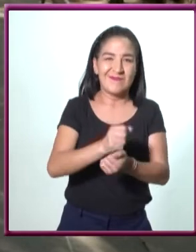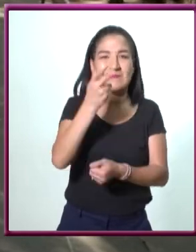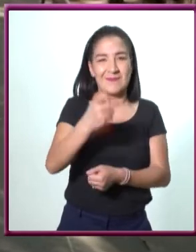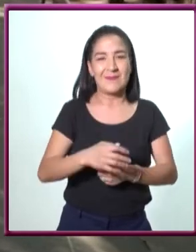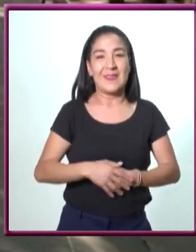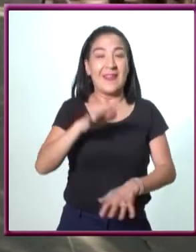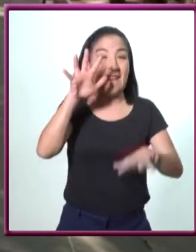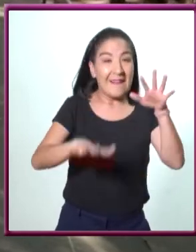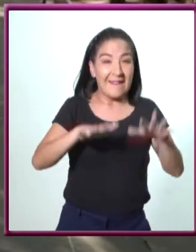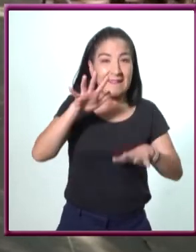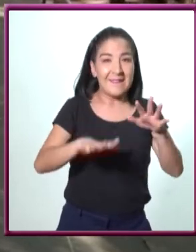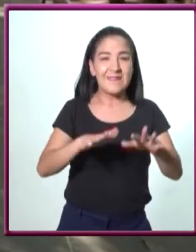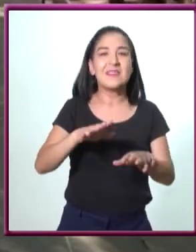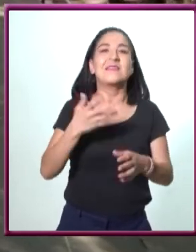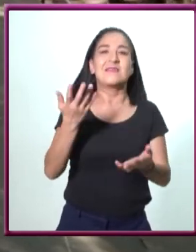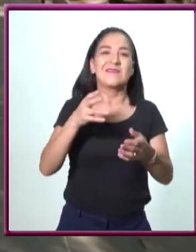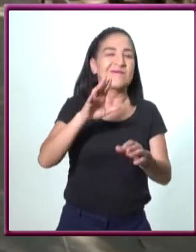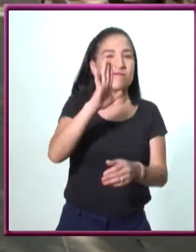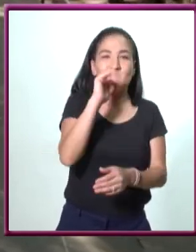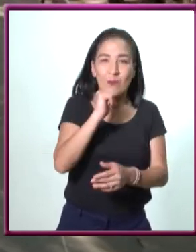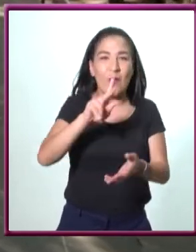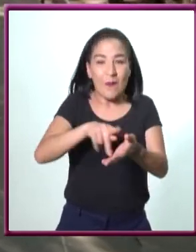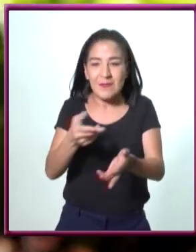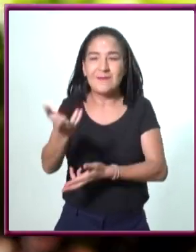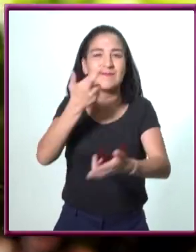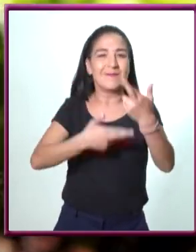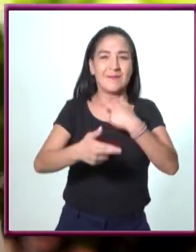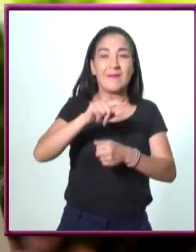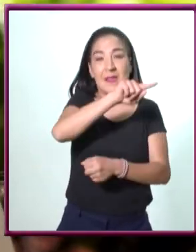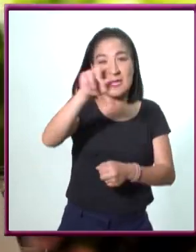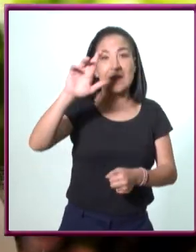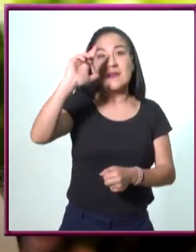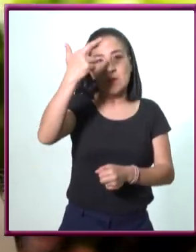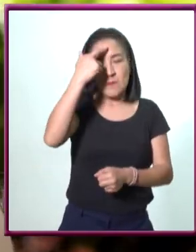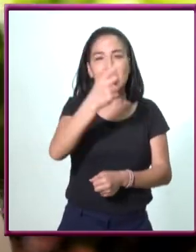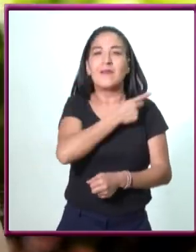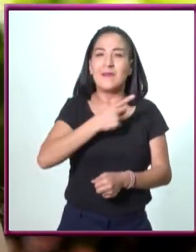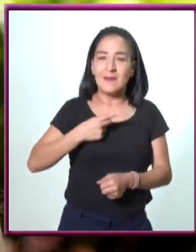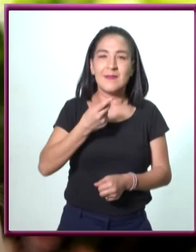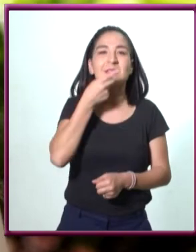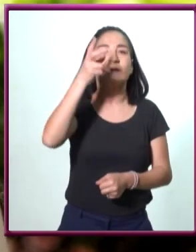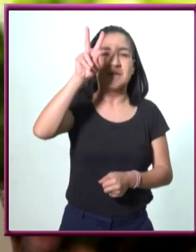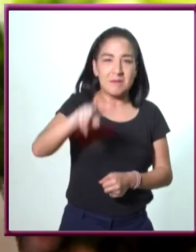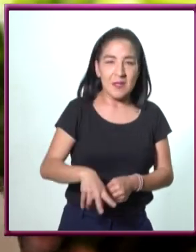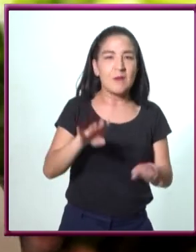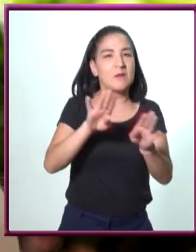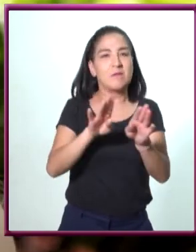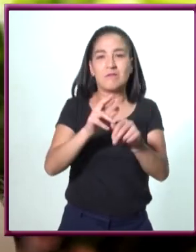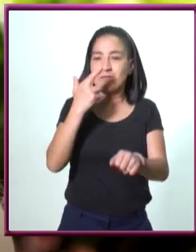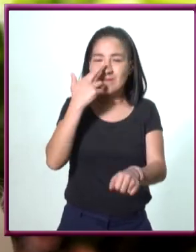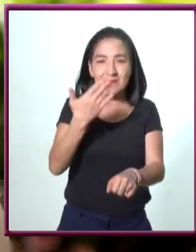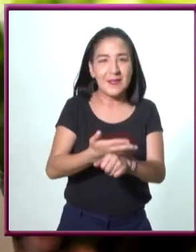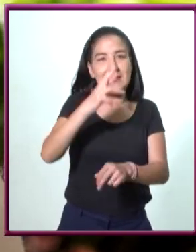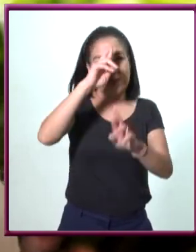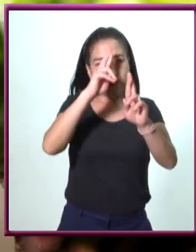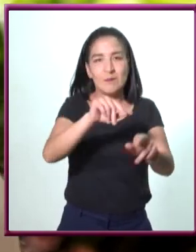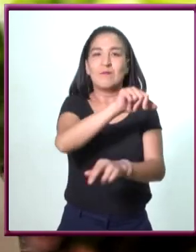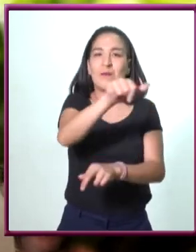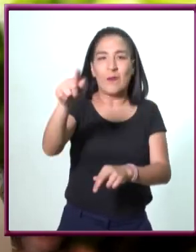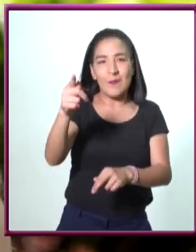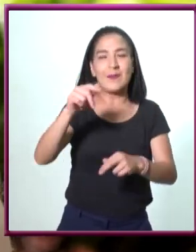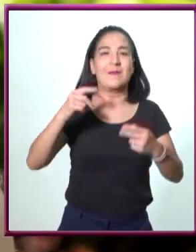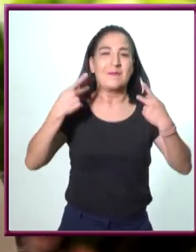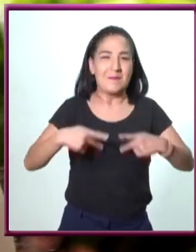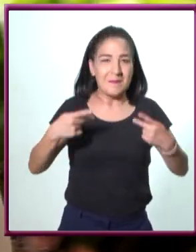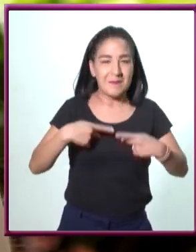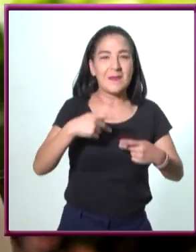puentes. A veces, de manera irreversible. Recuerda decir la verdad. Es un acto de responsabilidad y respeto por los